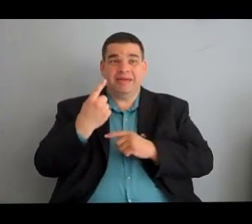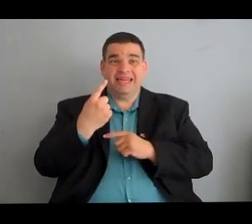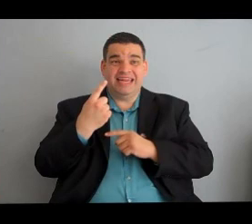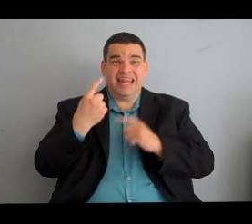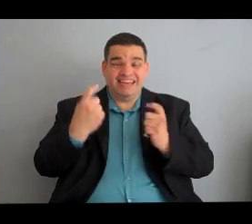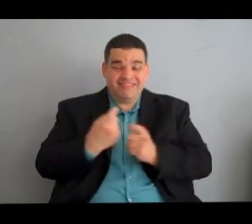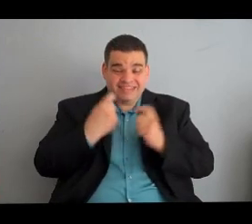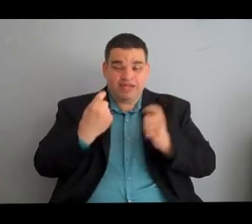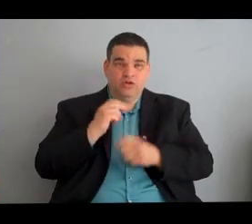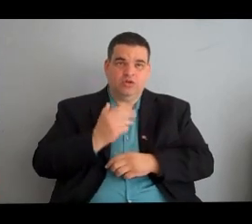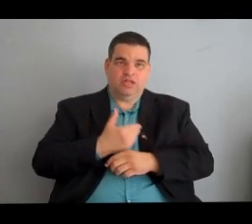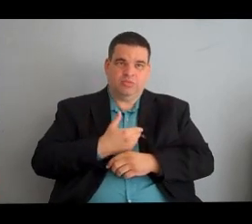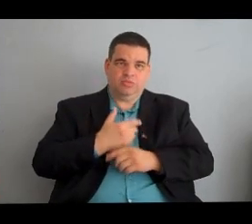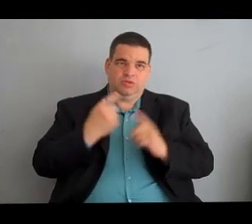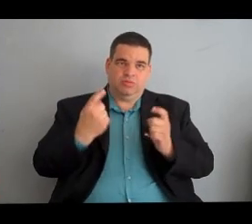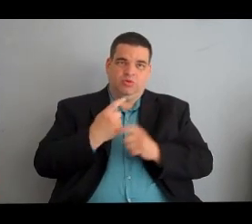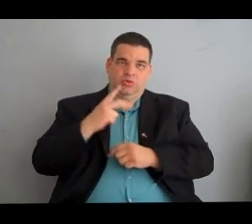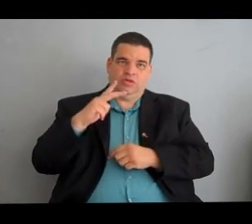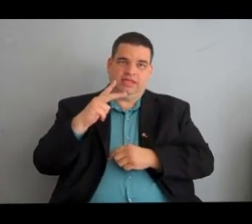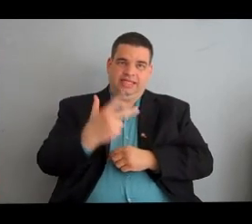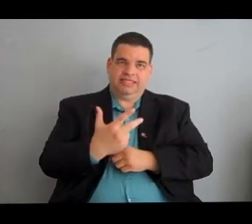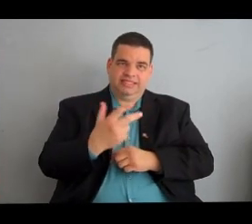tercera Navidad, que vendría siendo